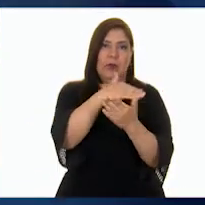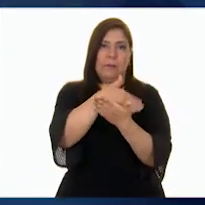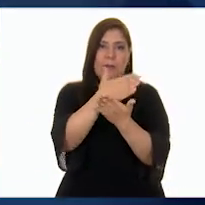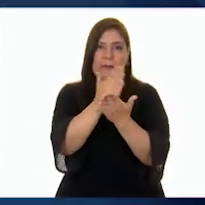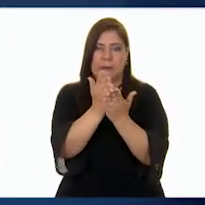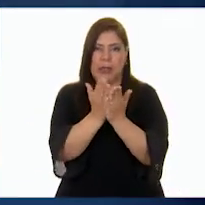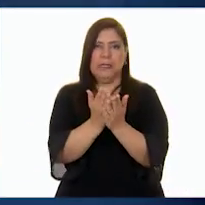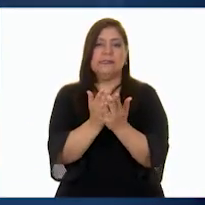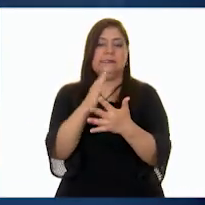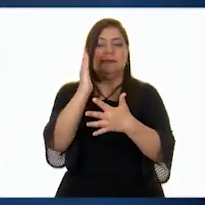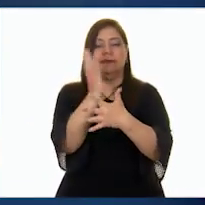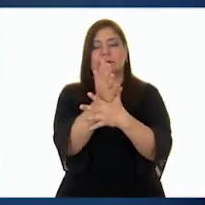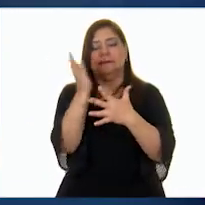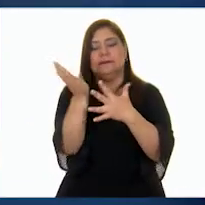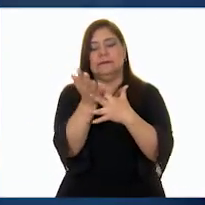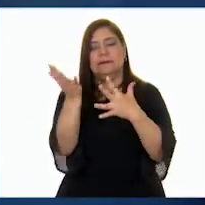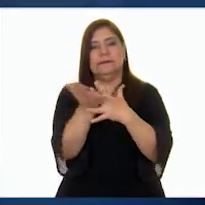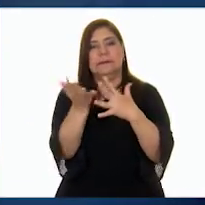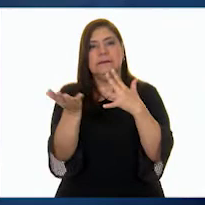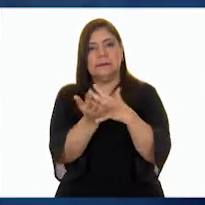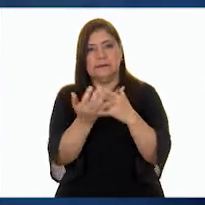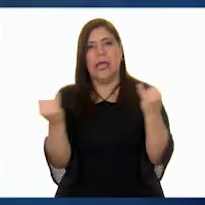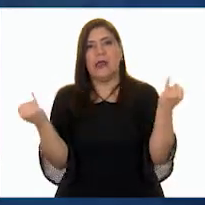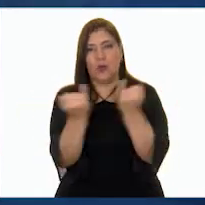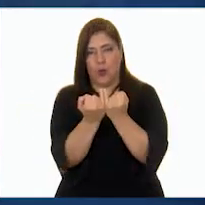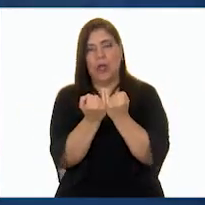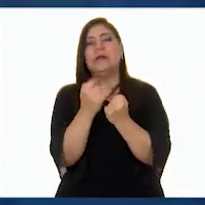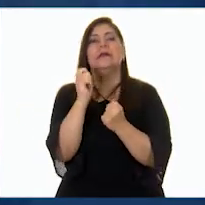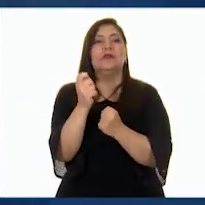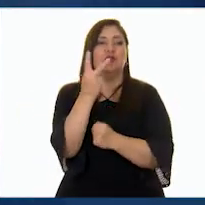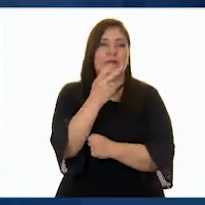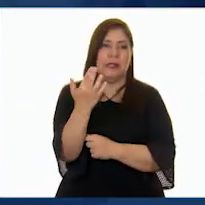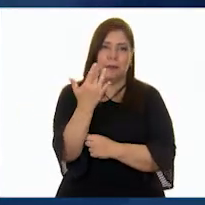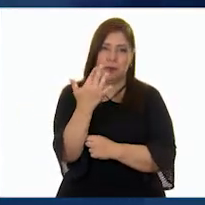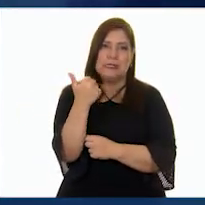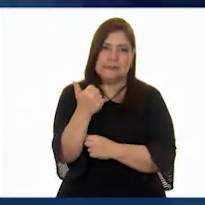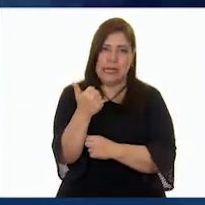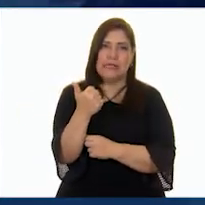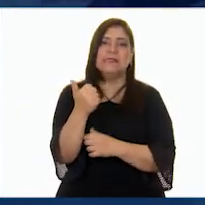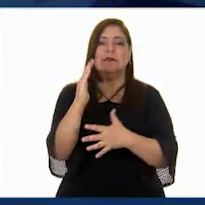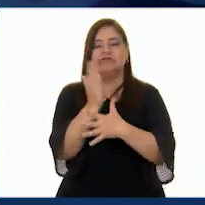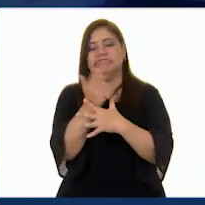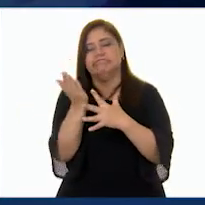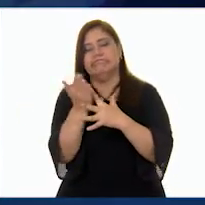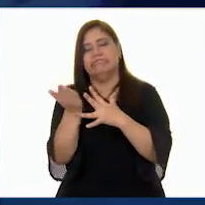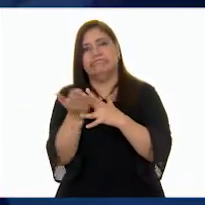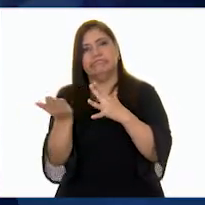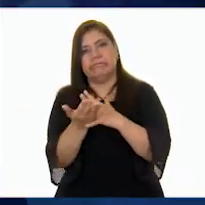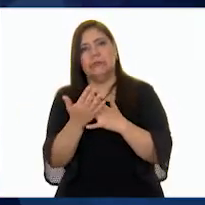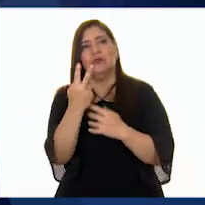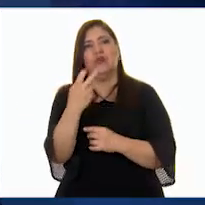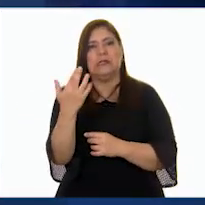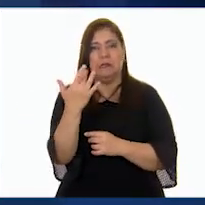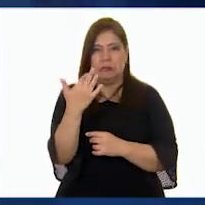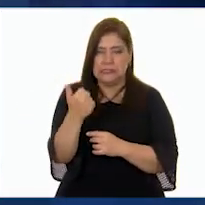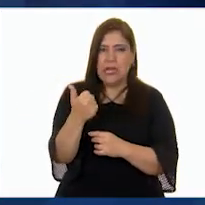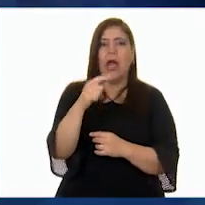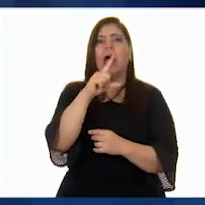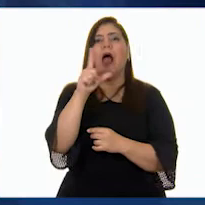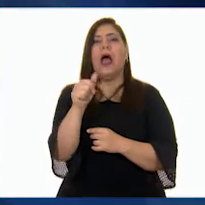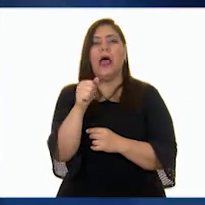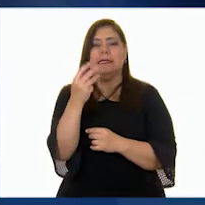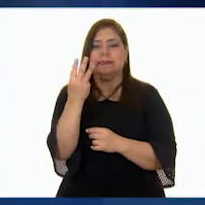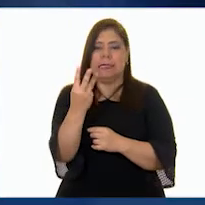5 partes iguales, 256, y tomamos 3 de esas cantidades. Esto